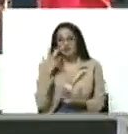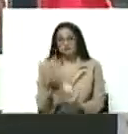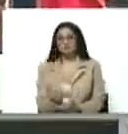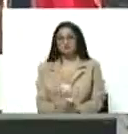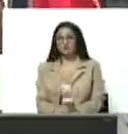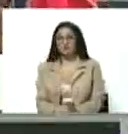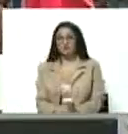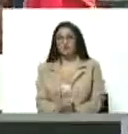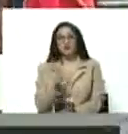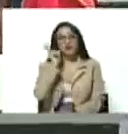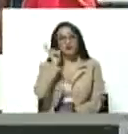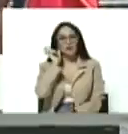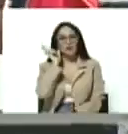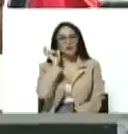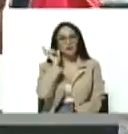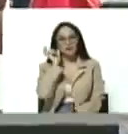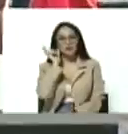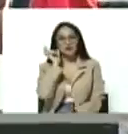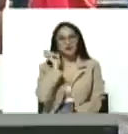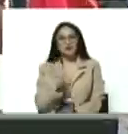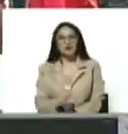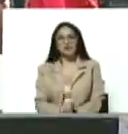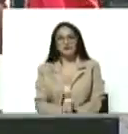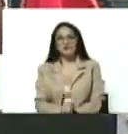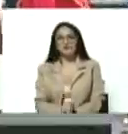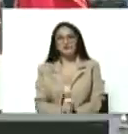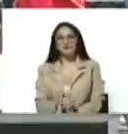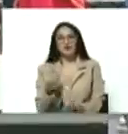y hemos escuchado. Hemos escuchado